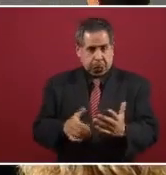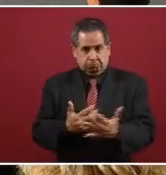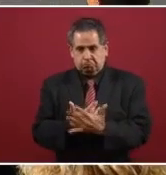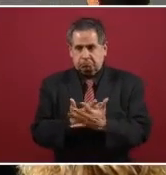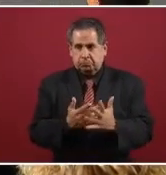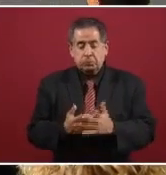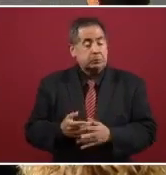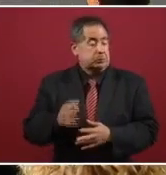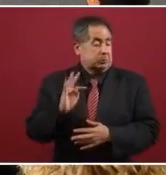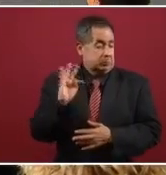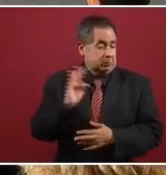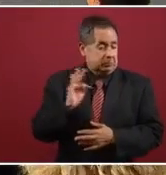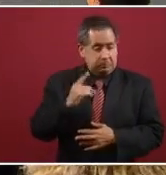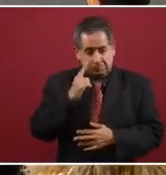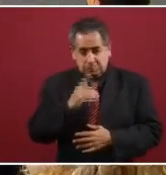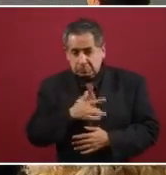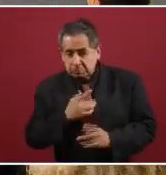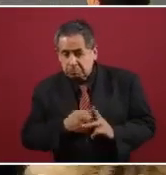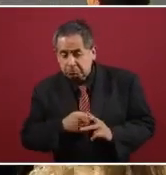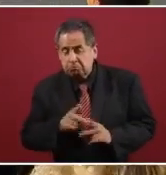Es muy probable que